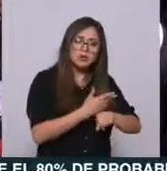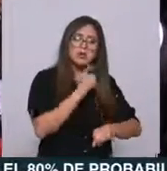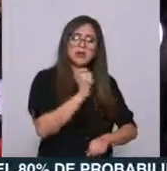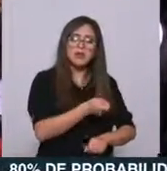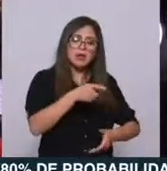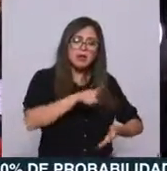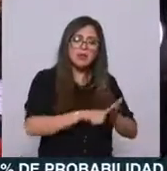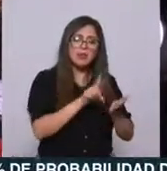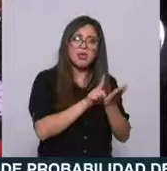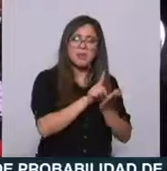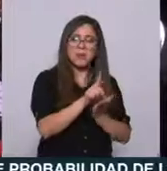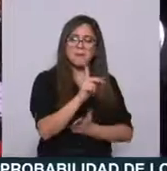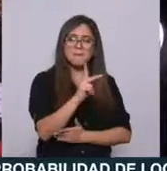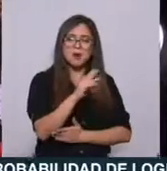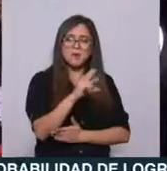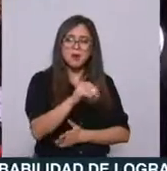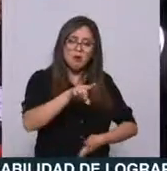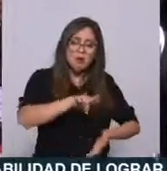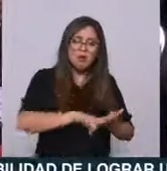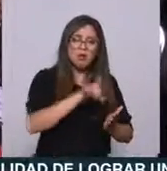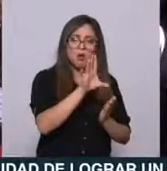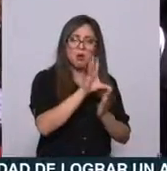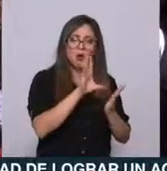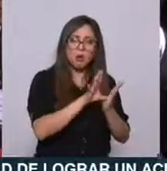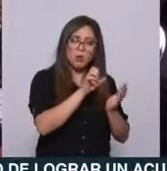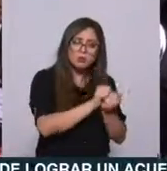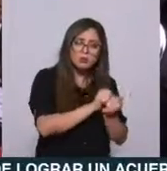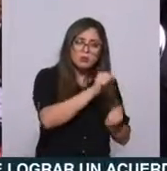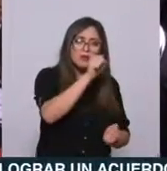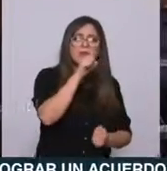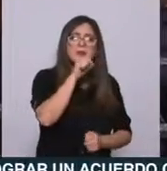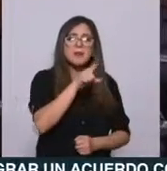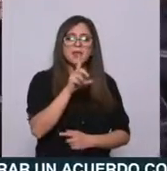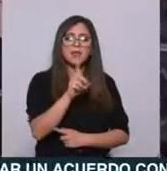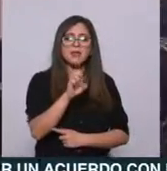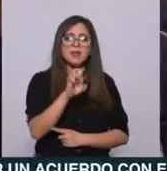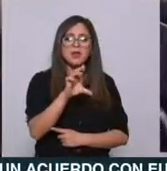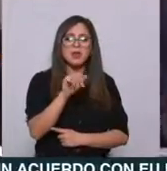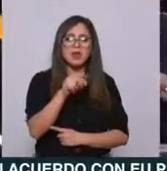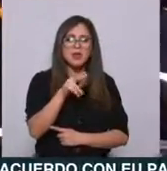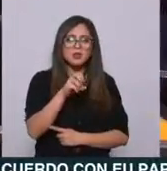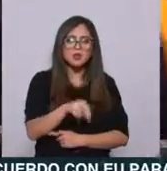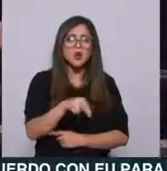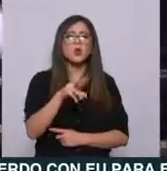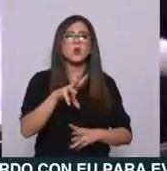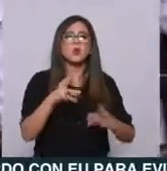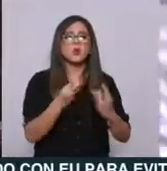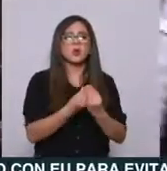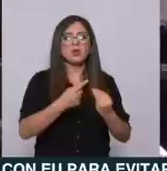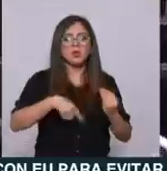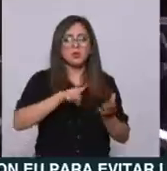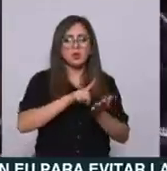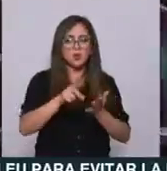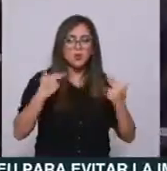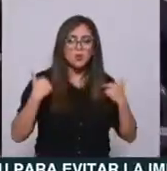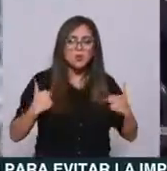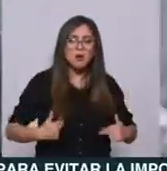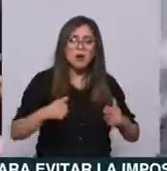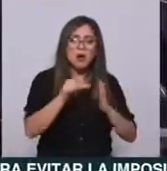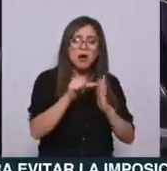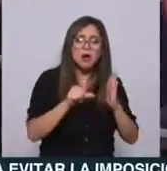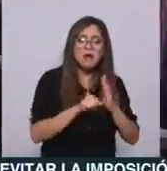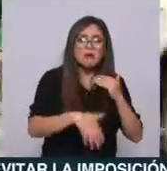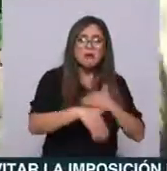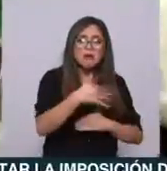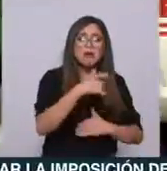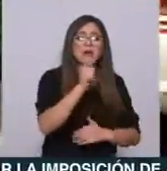Constitución, la Declaración Universal de los Derechos Humanos en su artículo 26, dice: es derecho